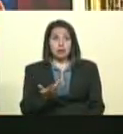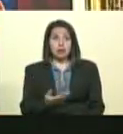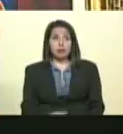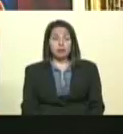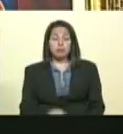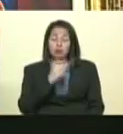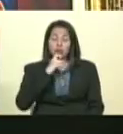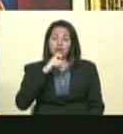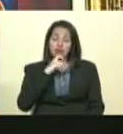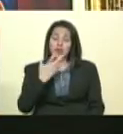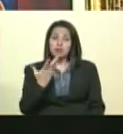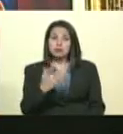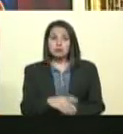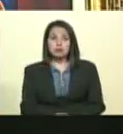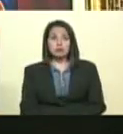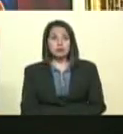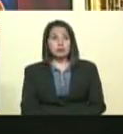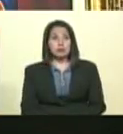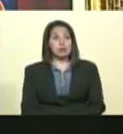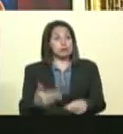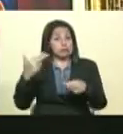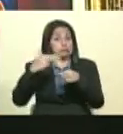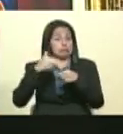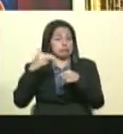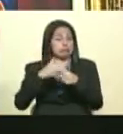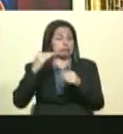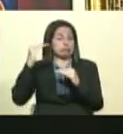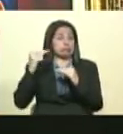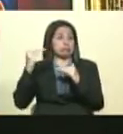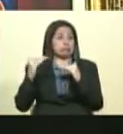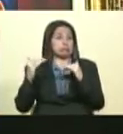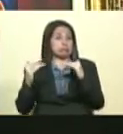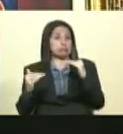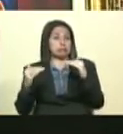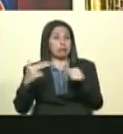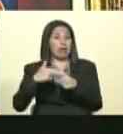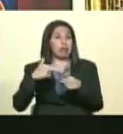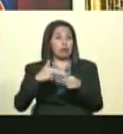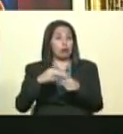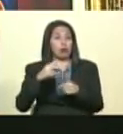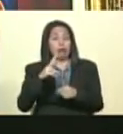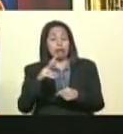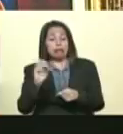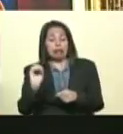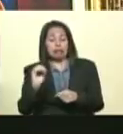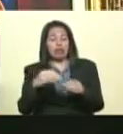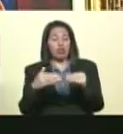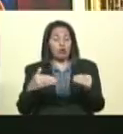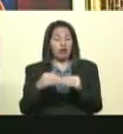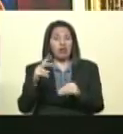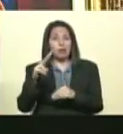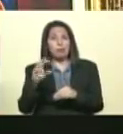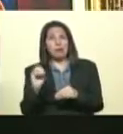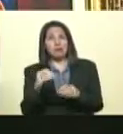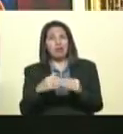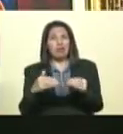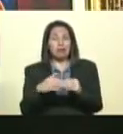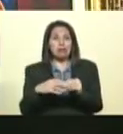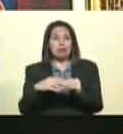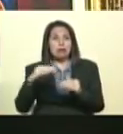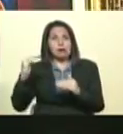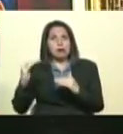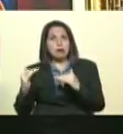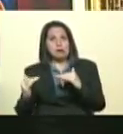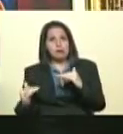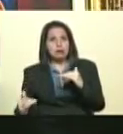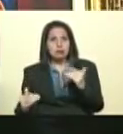Pero el petróleo yo lo he tenido 3 años seguidos a 30, a 20. Y he tenido que pagar en